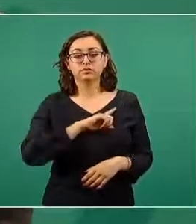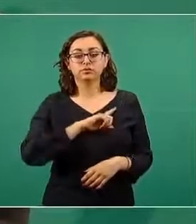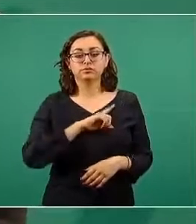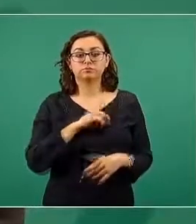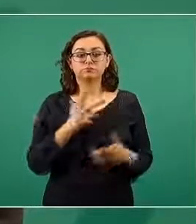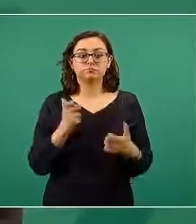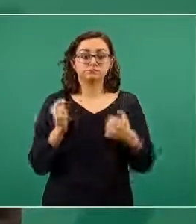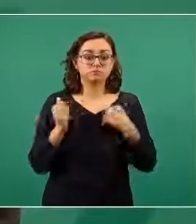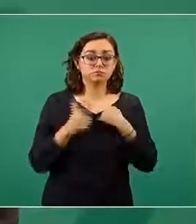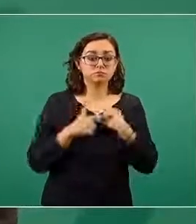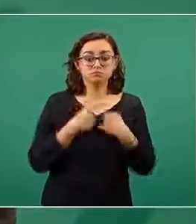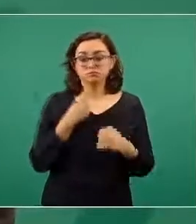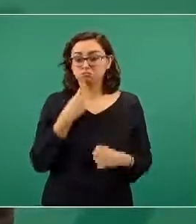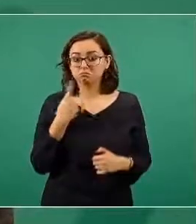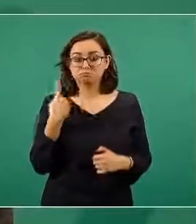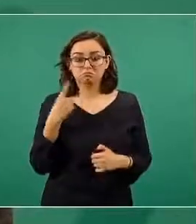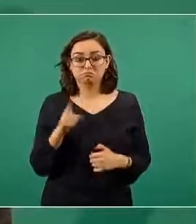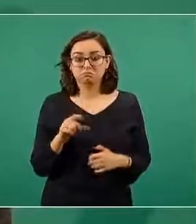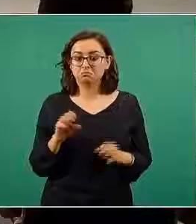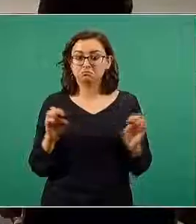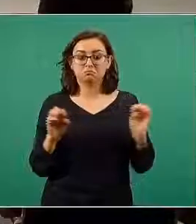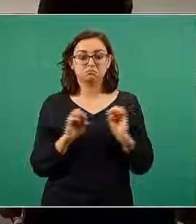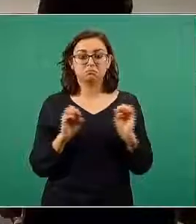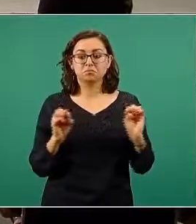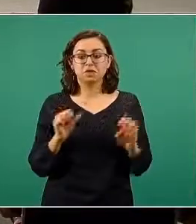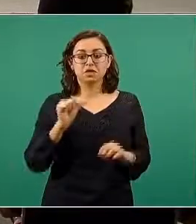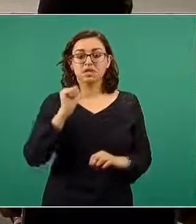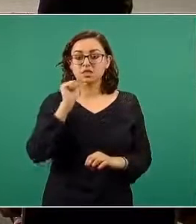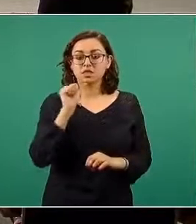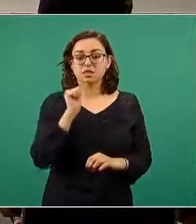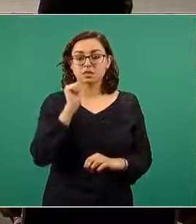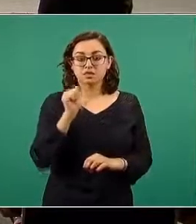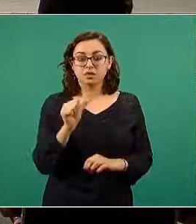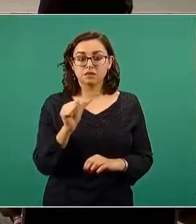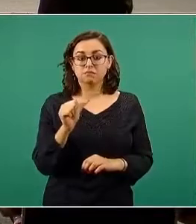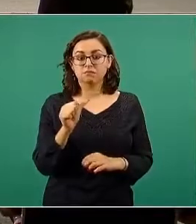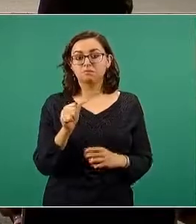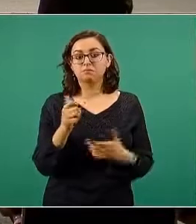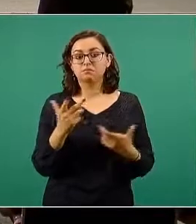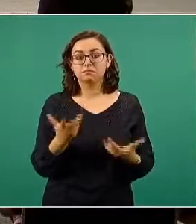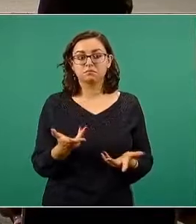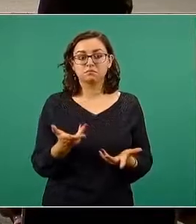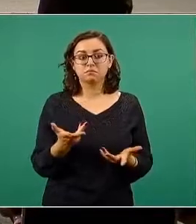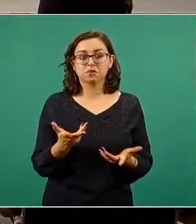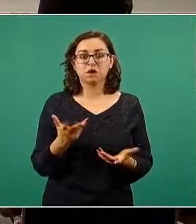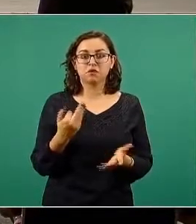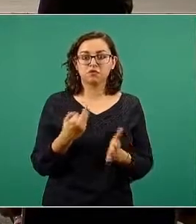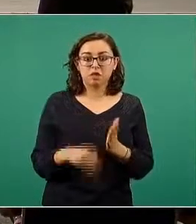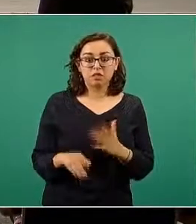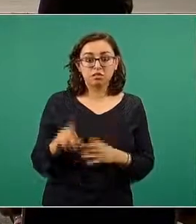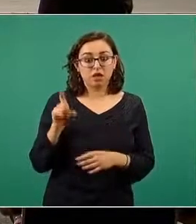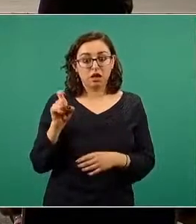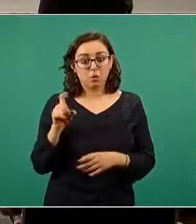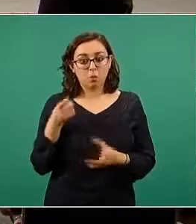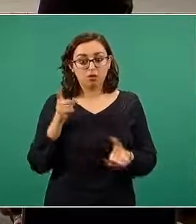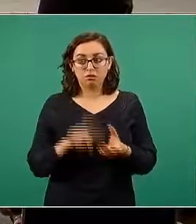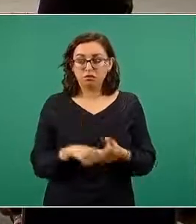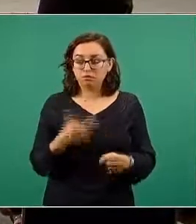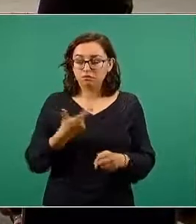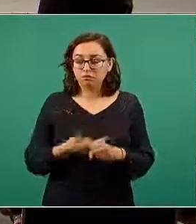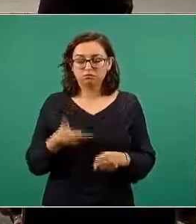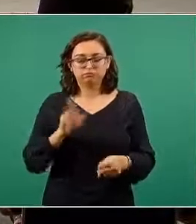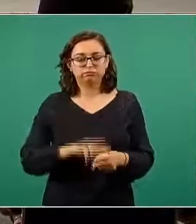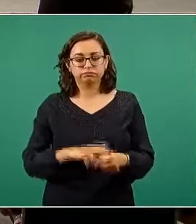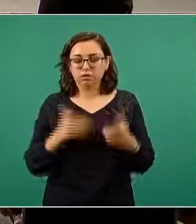ningún reporte que yo tenga conocimiento sobre falta de agua